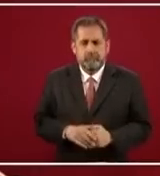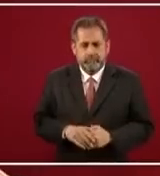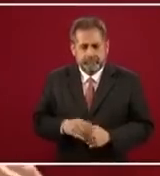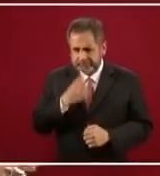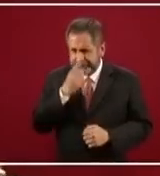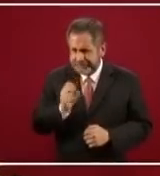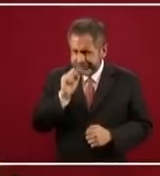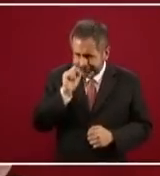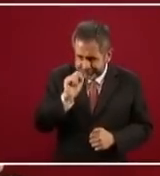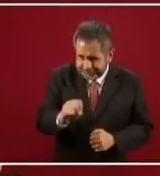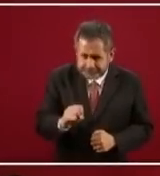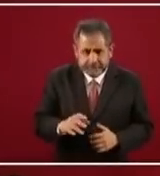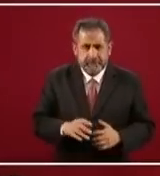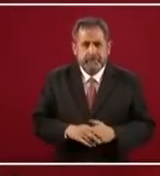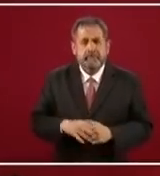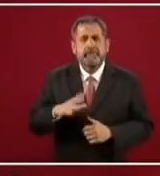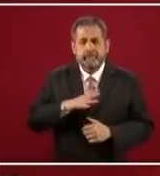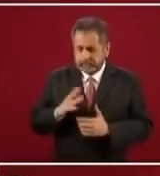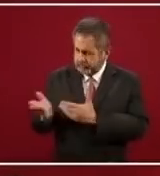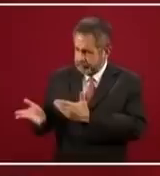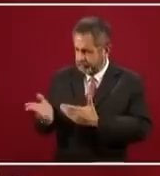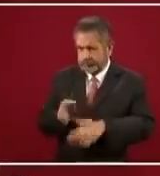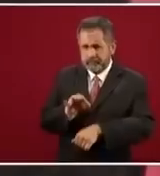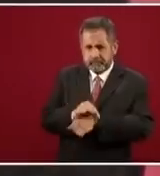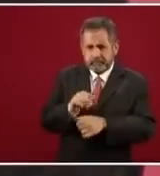sí, hay refugio.